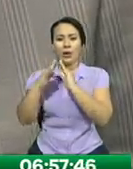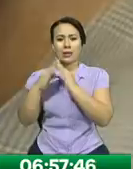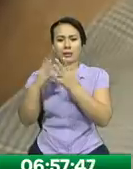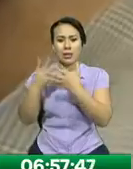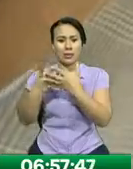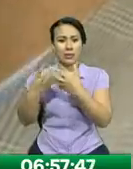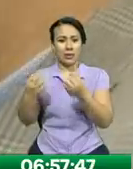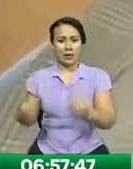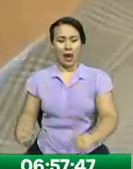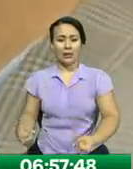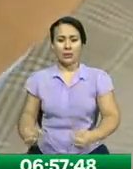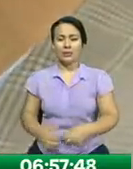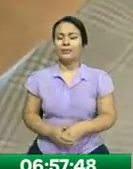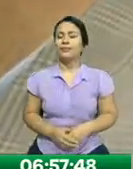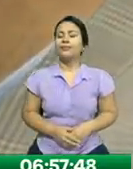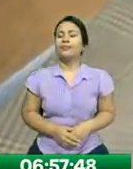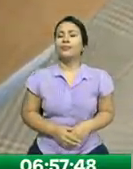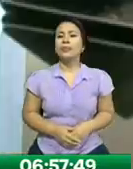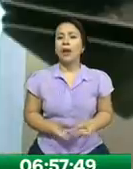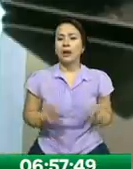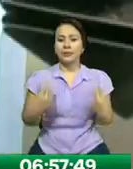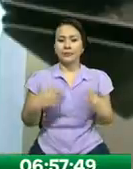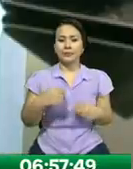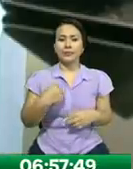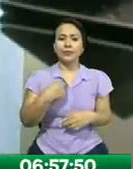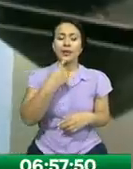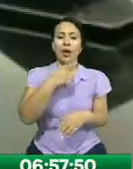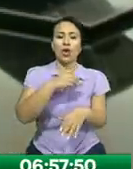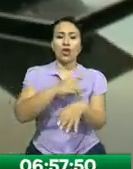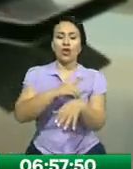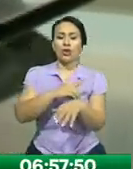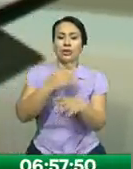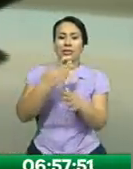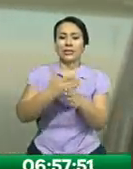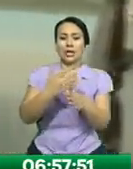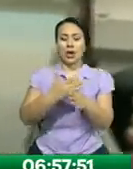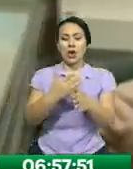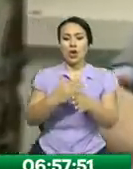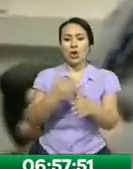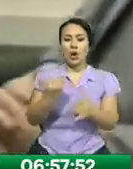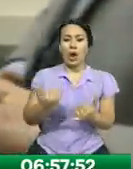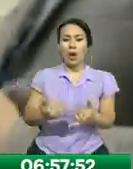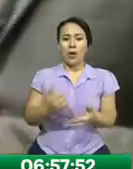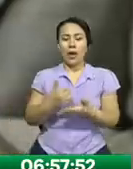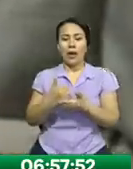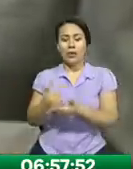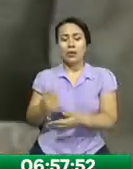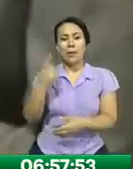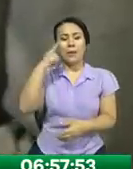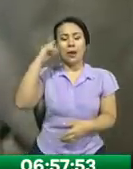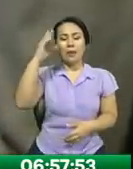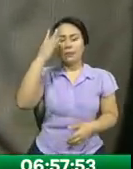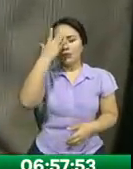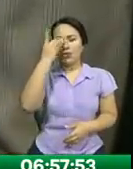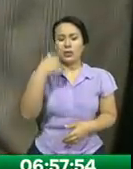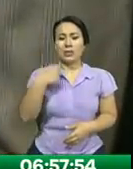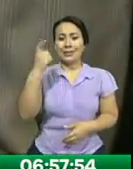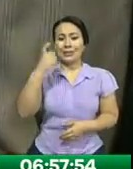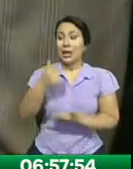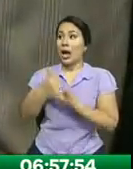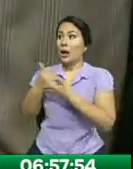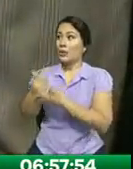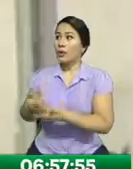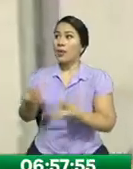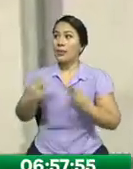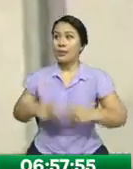pena. Al mismo tiempo indicó que ella dispuso que un psiquiatra lo valore para saber su estado anímico y mental, que si necesita ayuda también